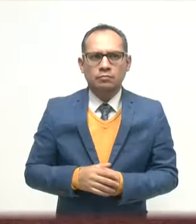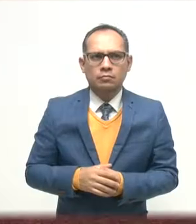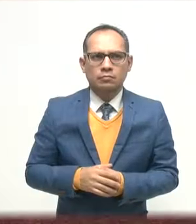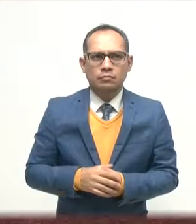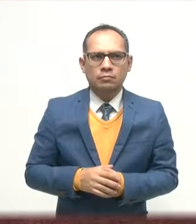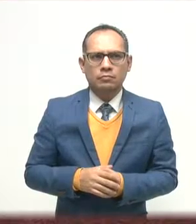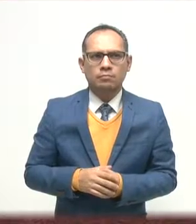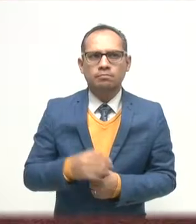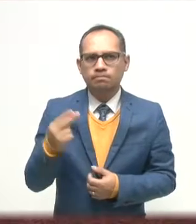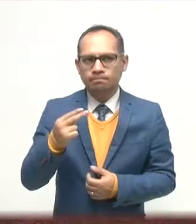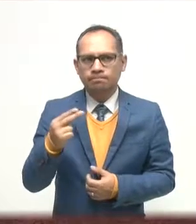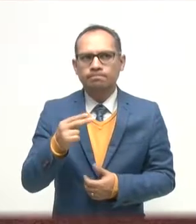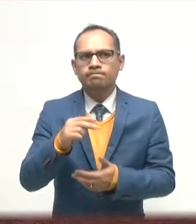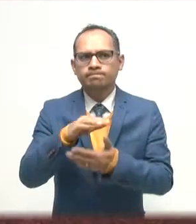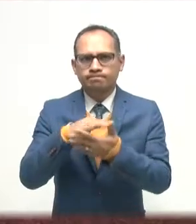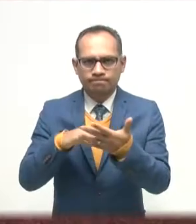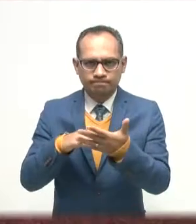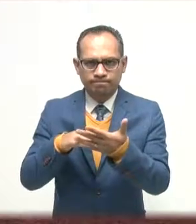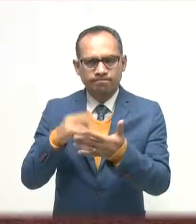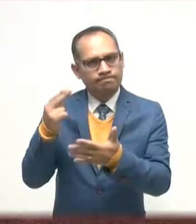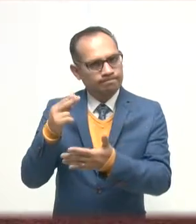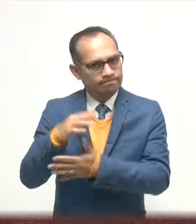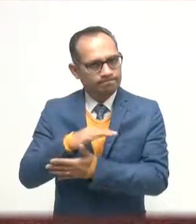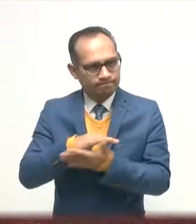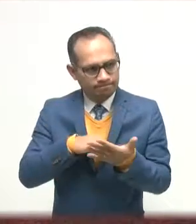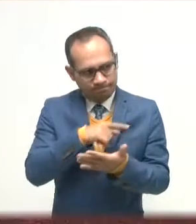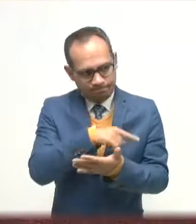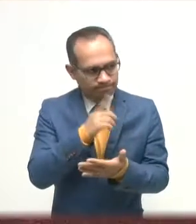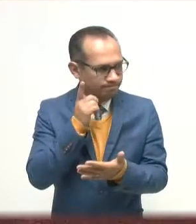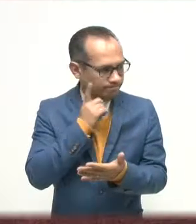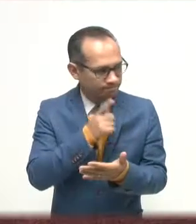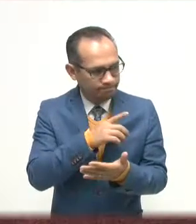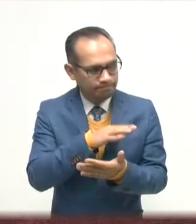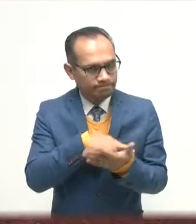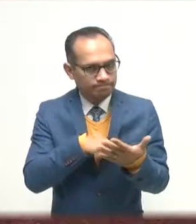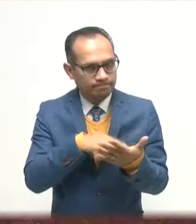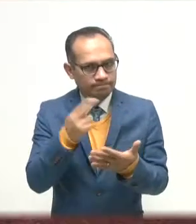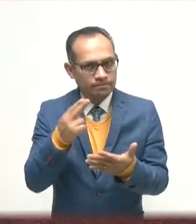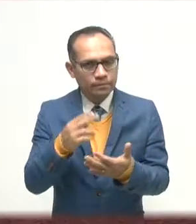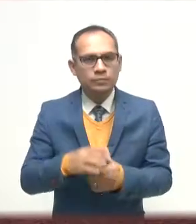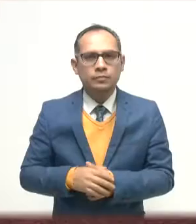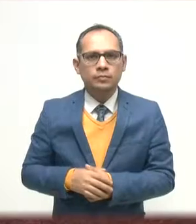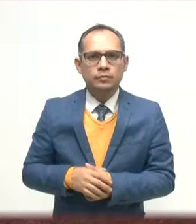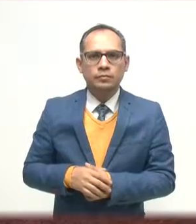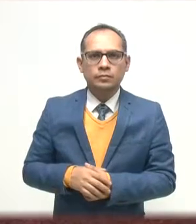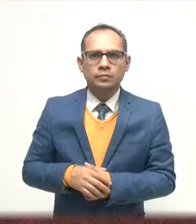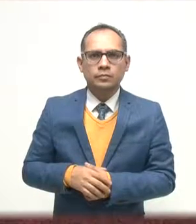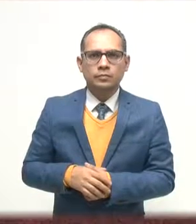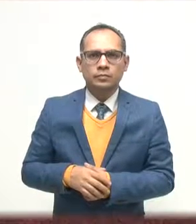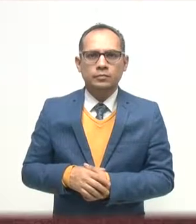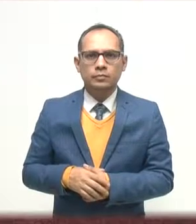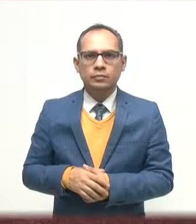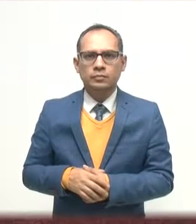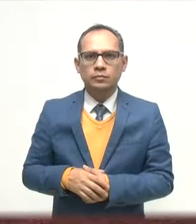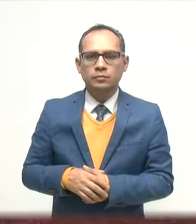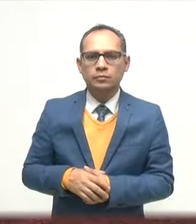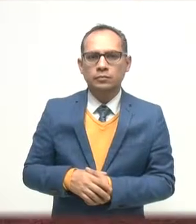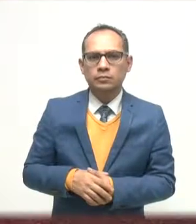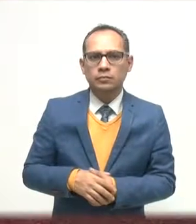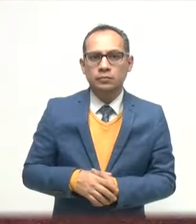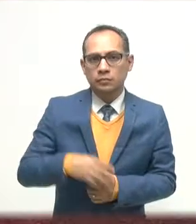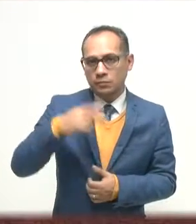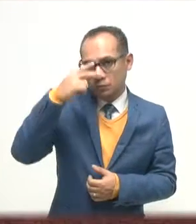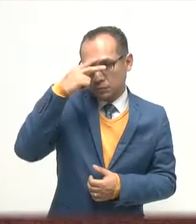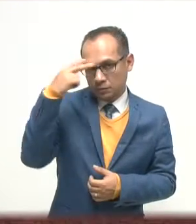hay que leer ciudad méxico siempre fue adalid del derecho